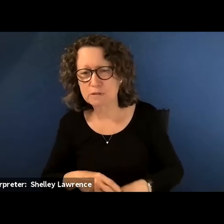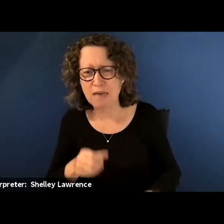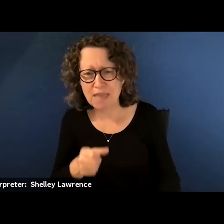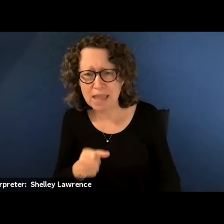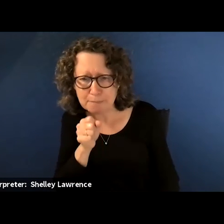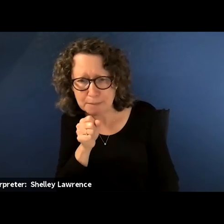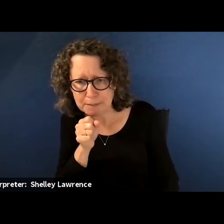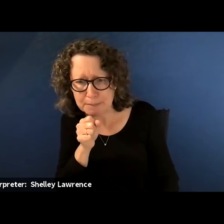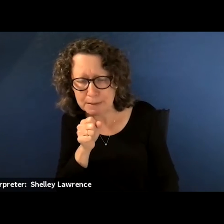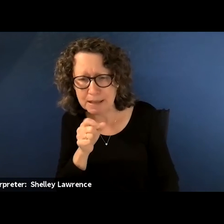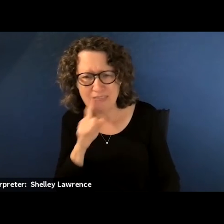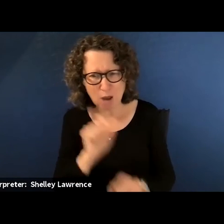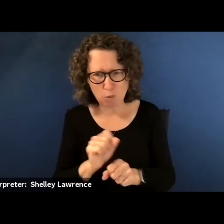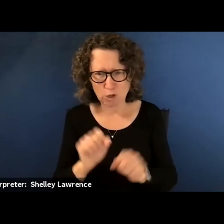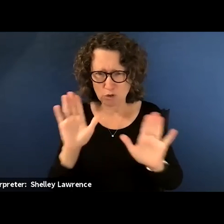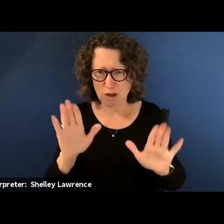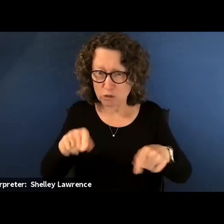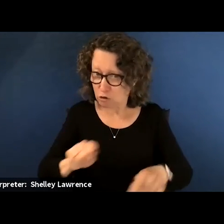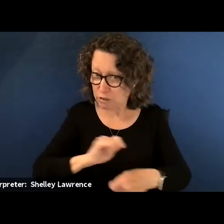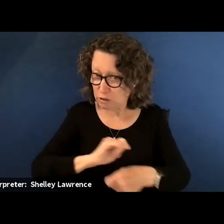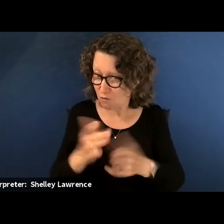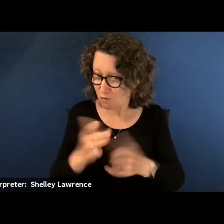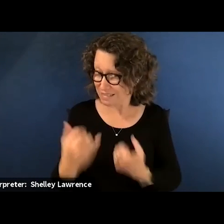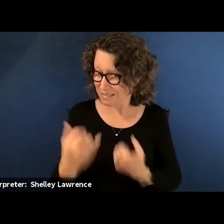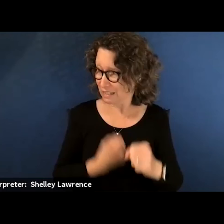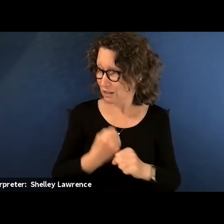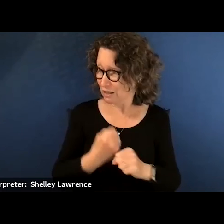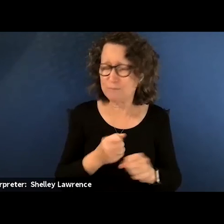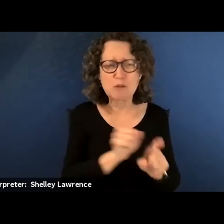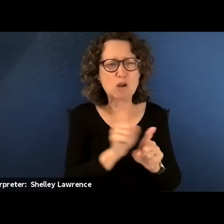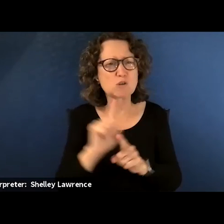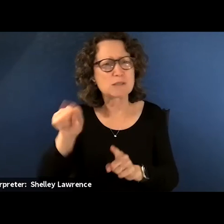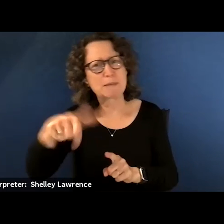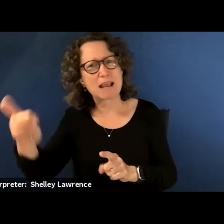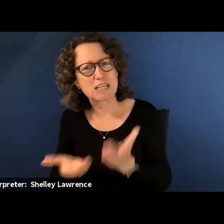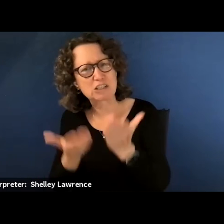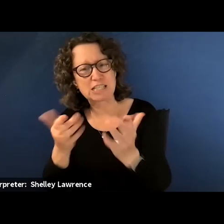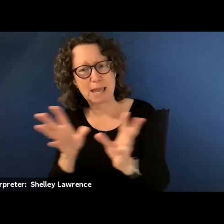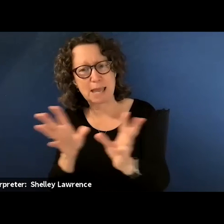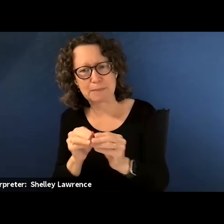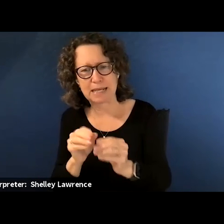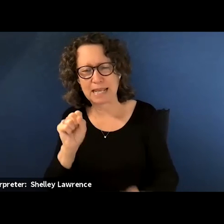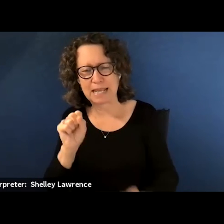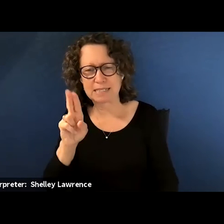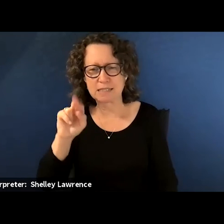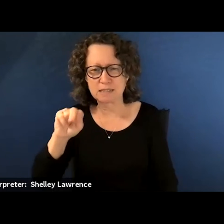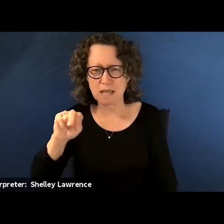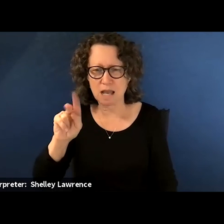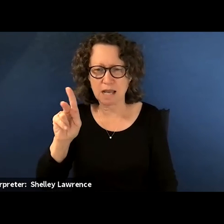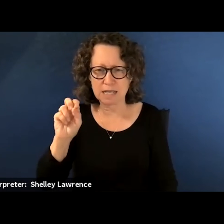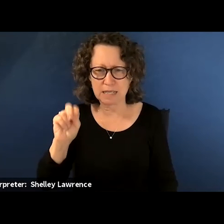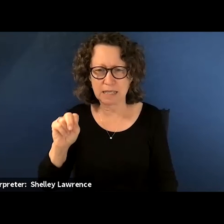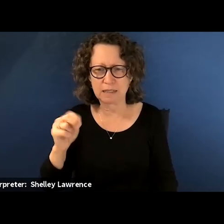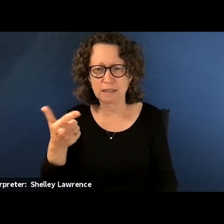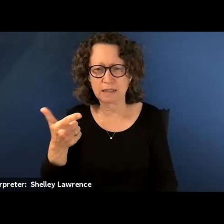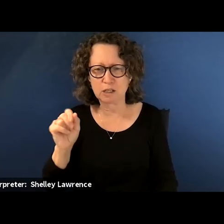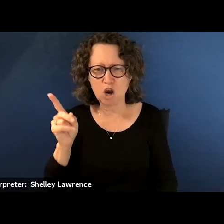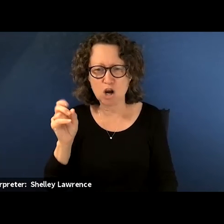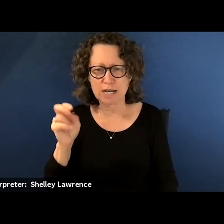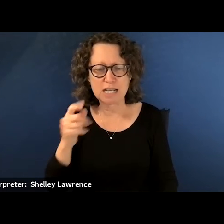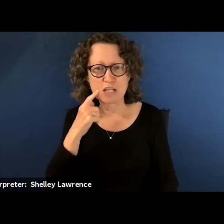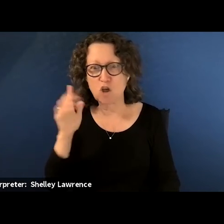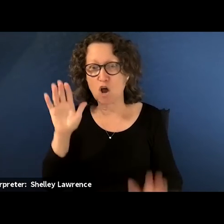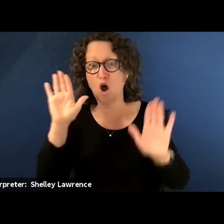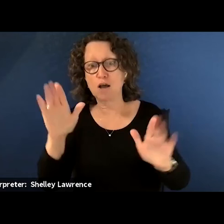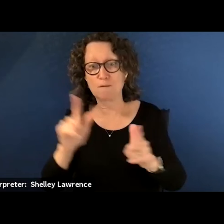en el campo y funcionó muy bien. Y fue este año durante COVID. También alguien sugirió que reunirnos en Sunken